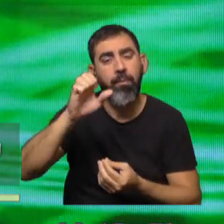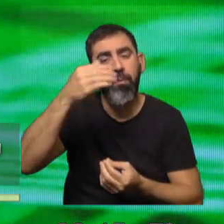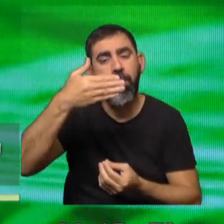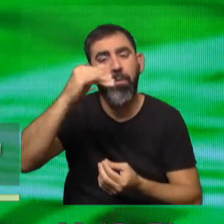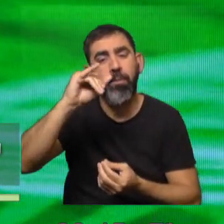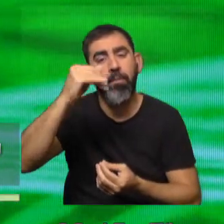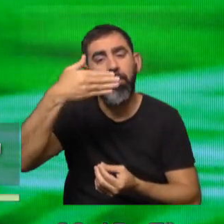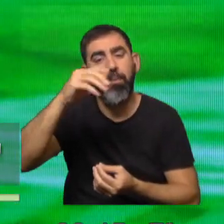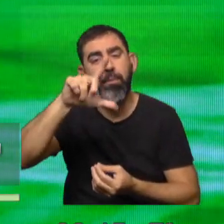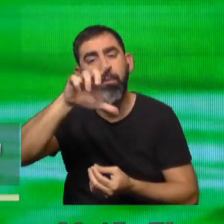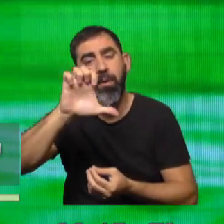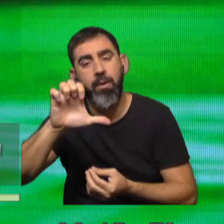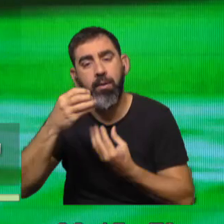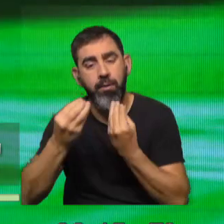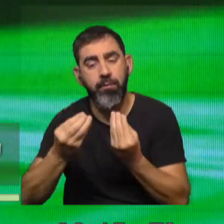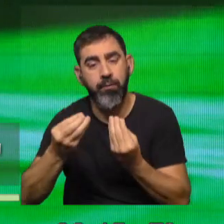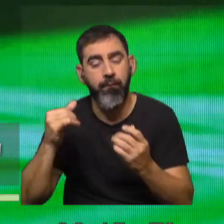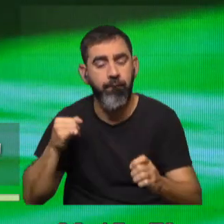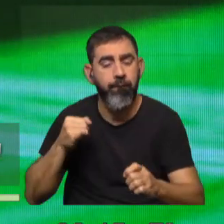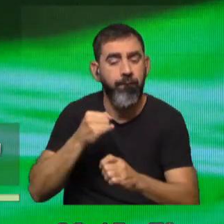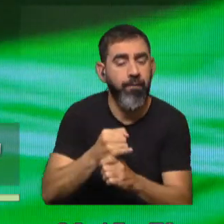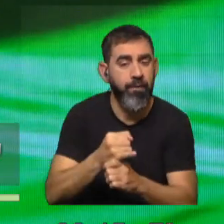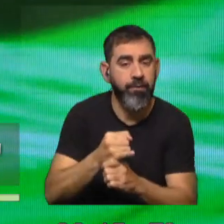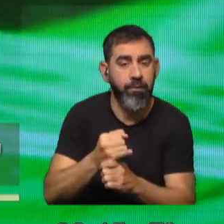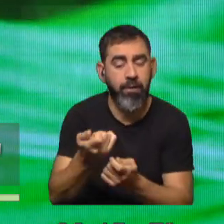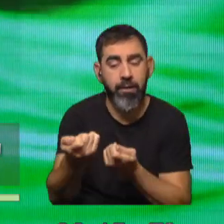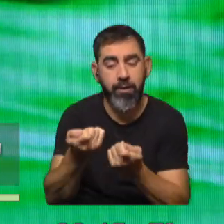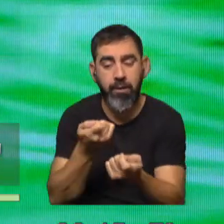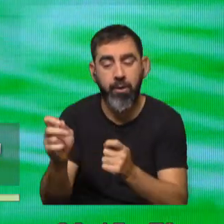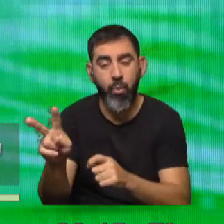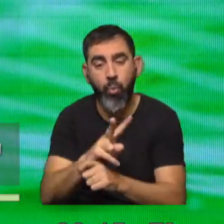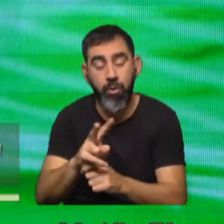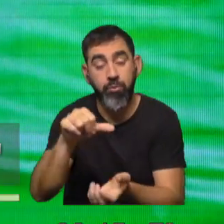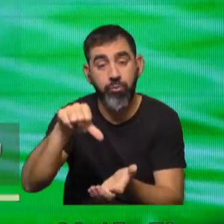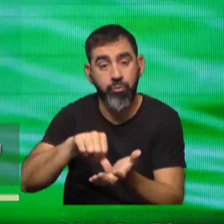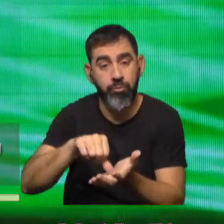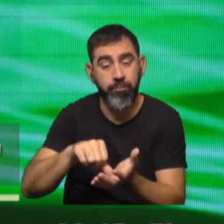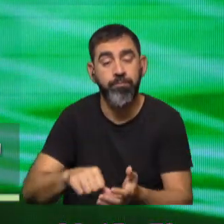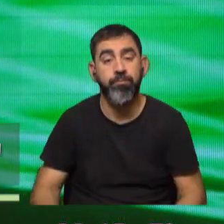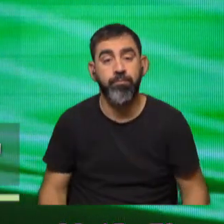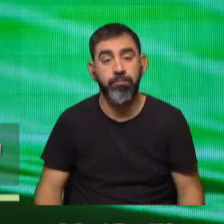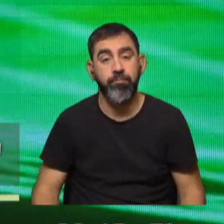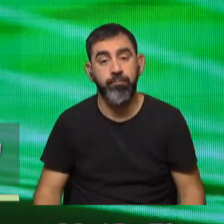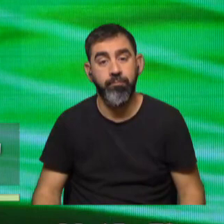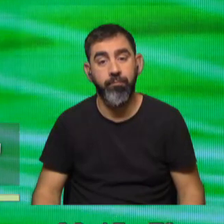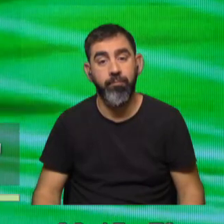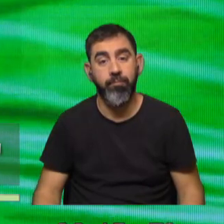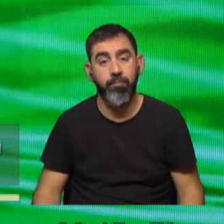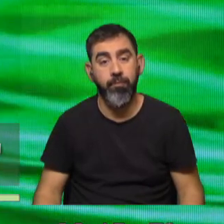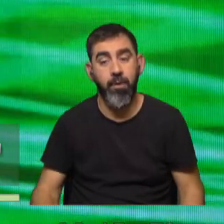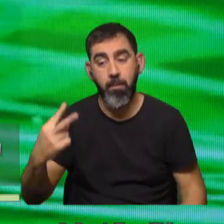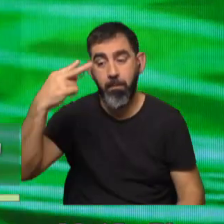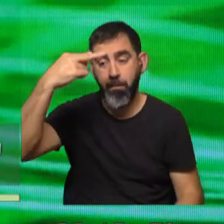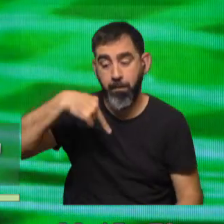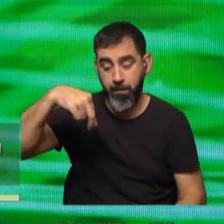apelado a esa Concepción la falla de las unidades de regulación que tienen varios países Entonces es a la inversa nos están Mirando a nosotros